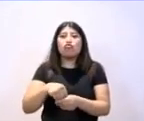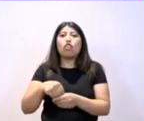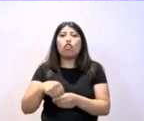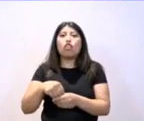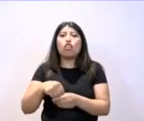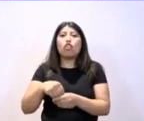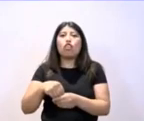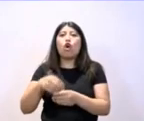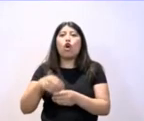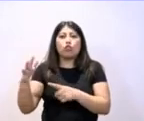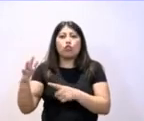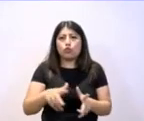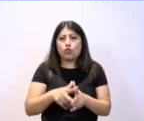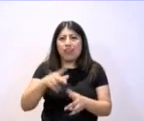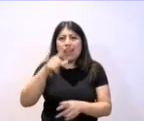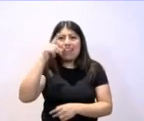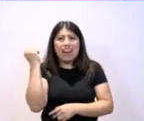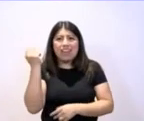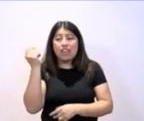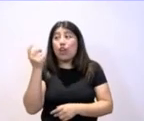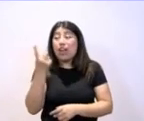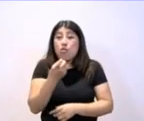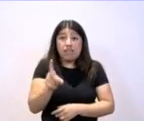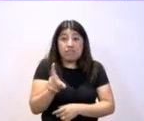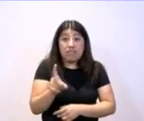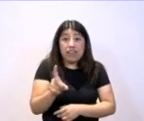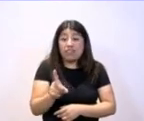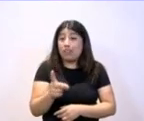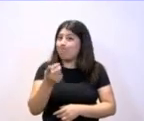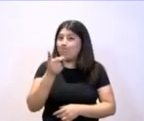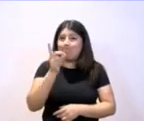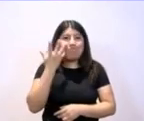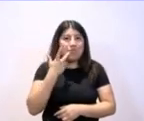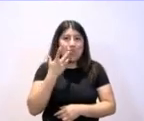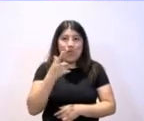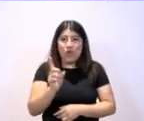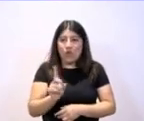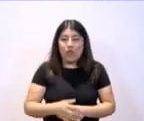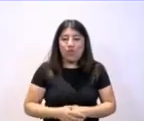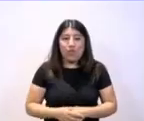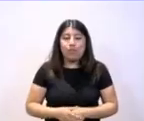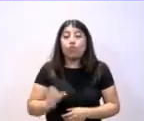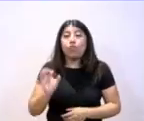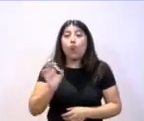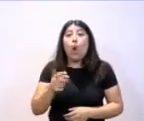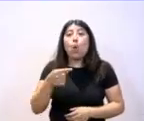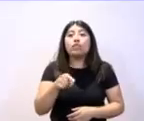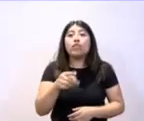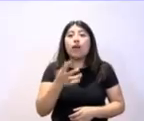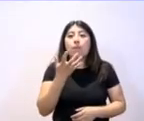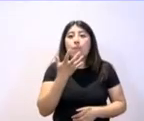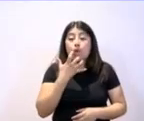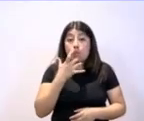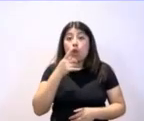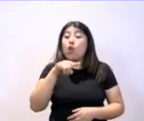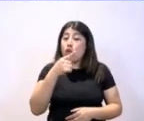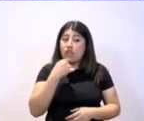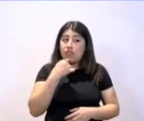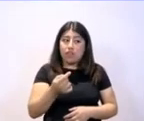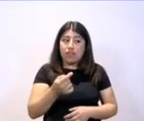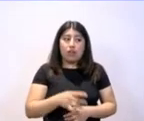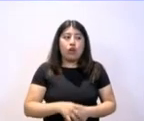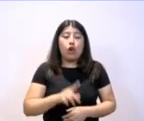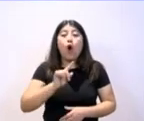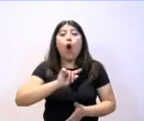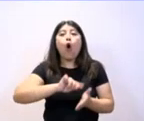idea de cómo funciona ese centro. O usted, por ejemplo, señora Bastida, sí ha dicho eso. Ha dicho que se